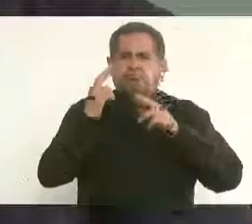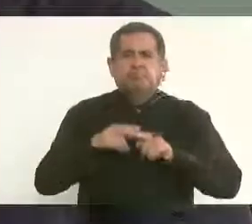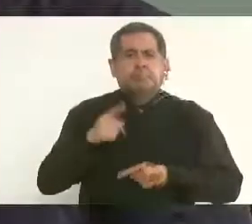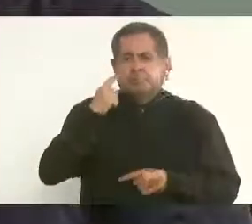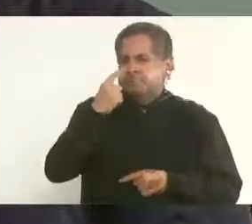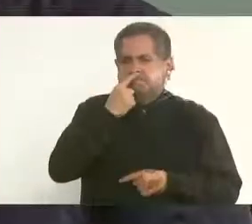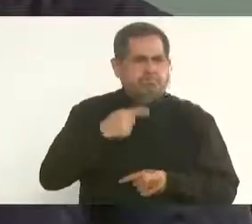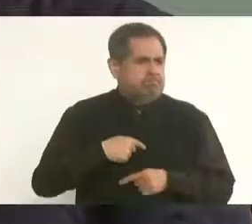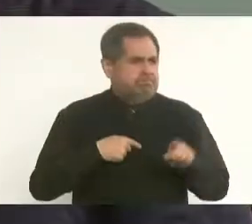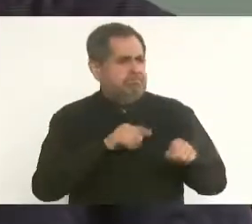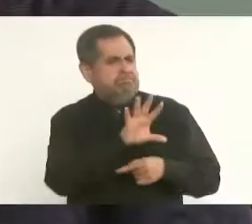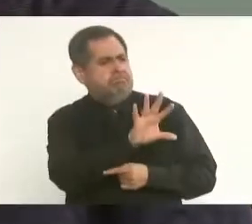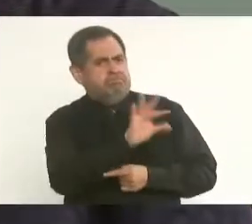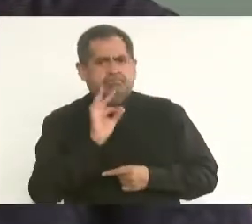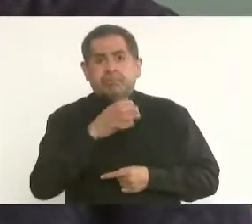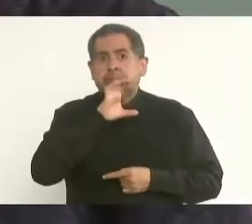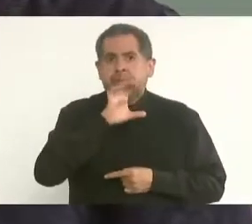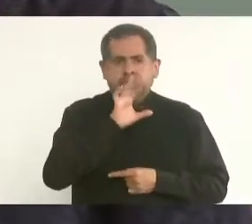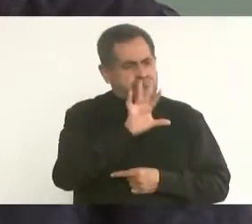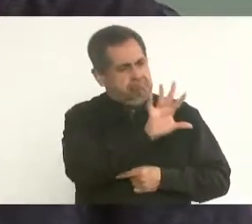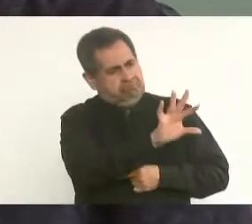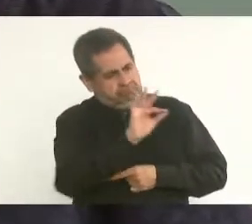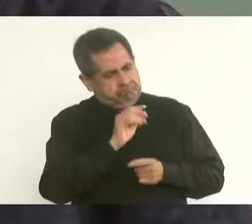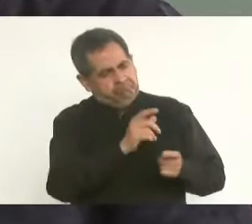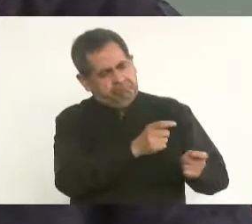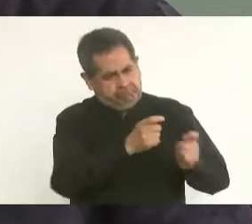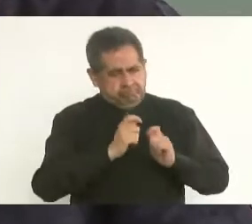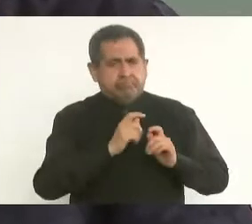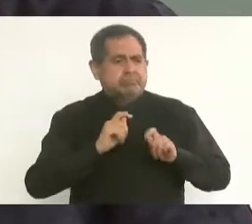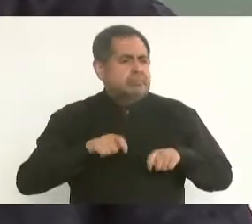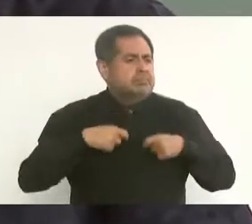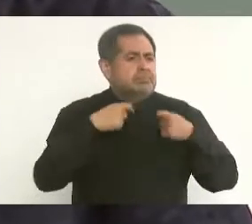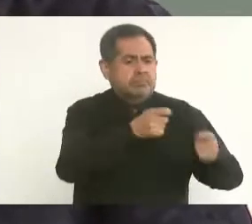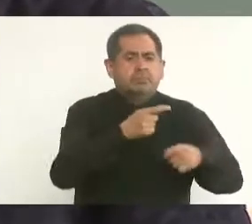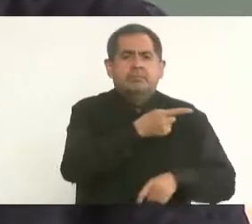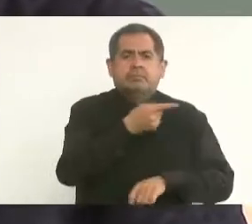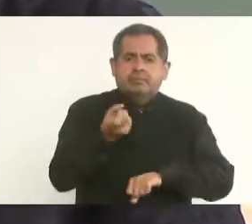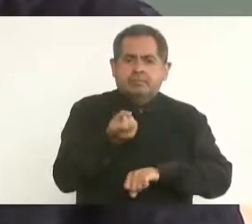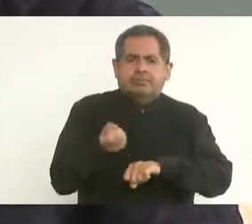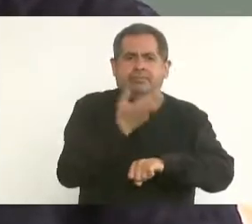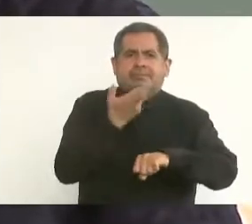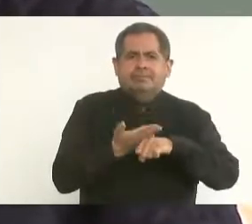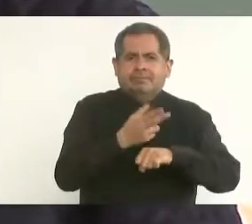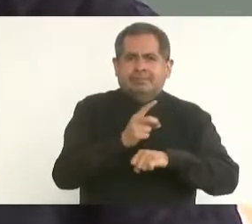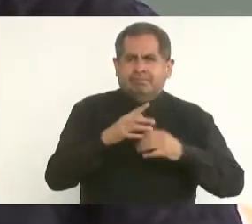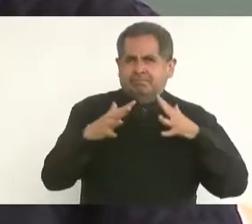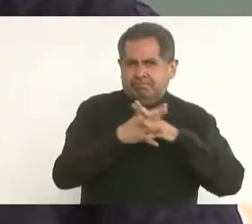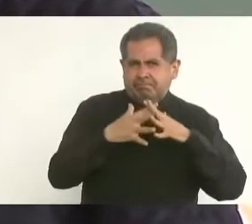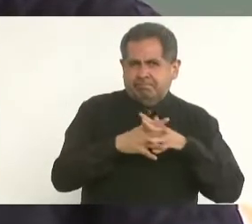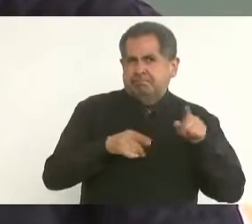nombró a don Venustiano Carranza como secretario de guerra.